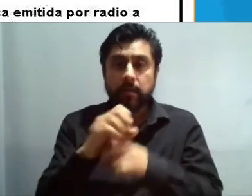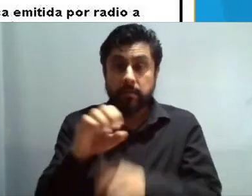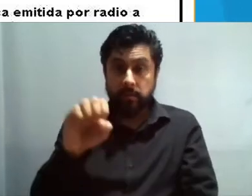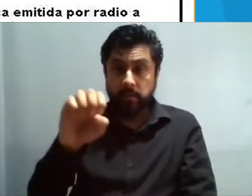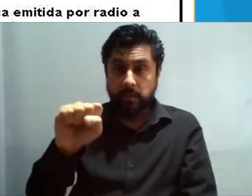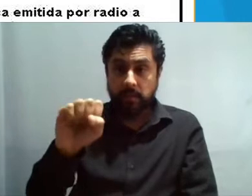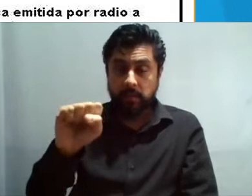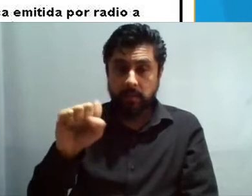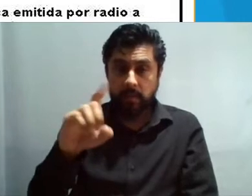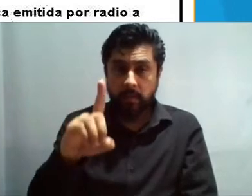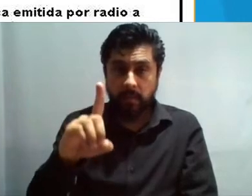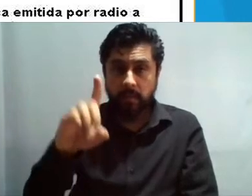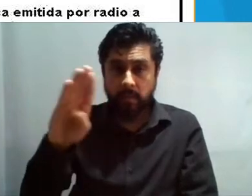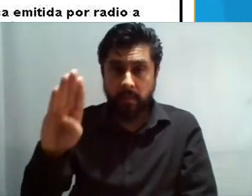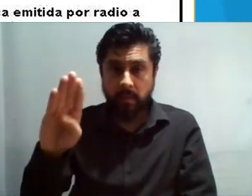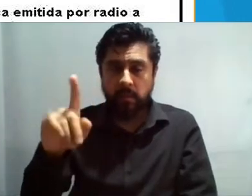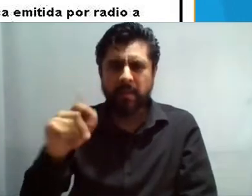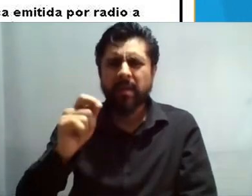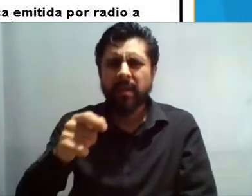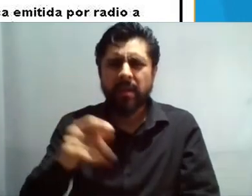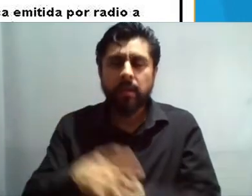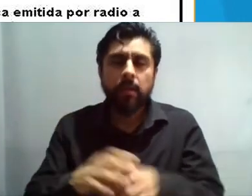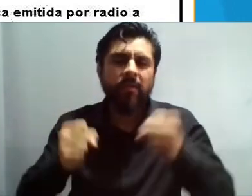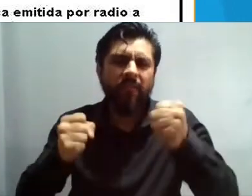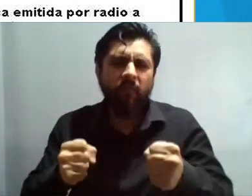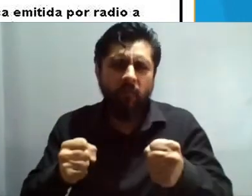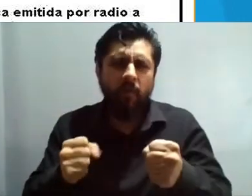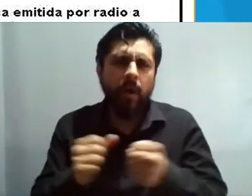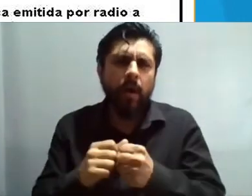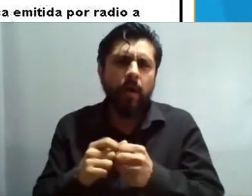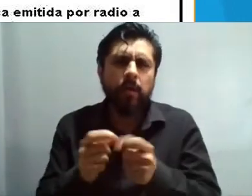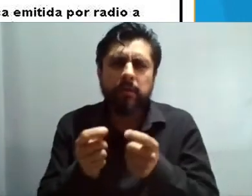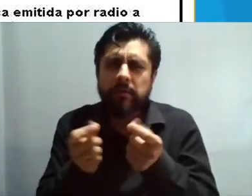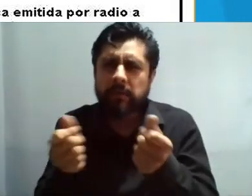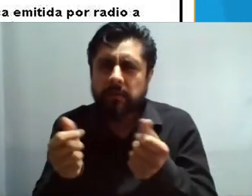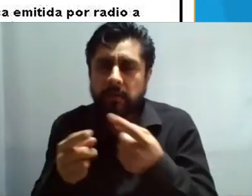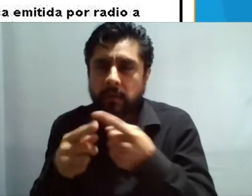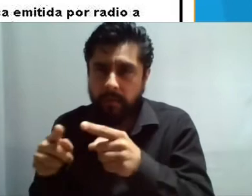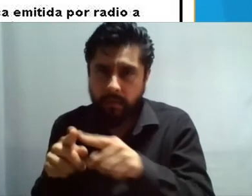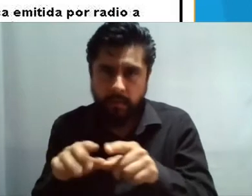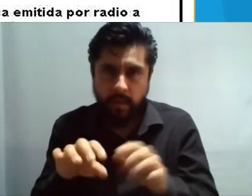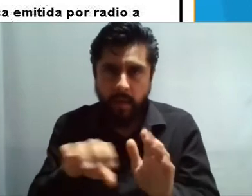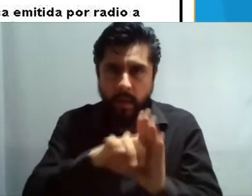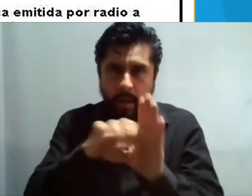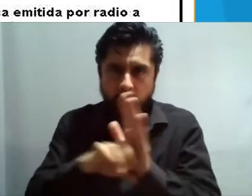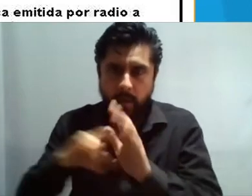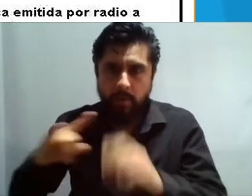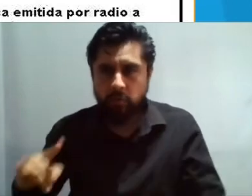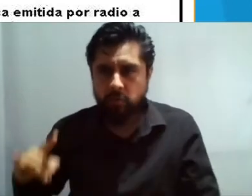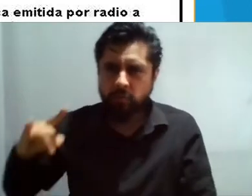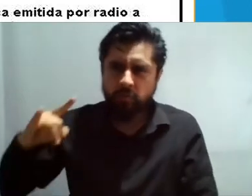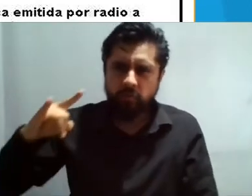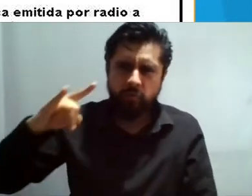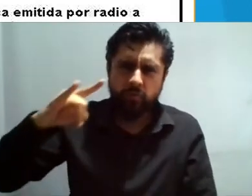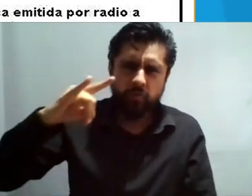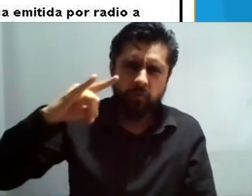Decibeles es la unidad de volumen, 60 unidades de volumen. Por ejemplo, un avión en vuelo, ya la turbina en